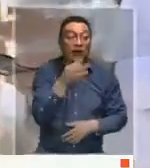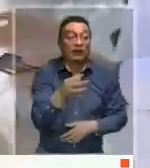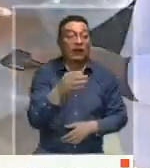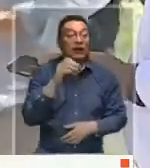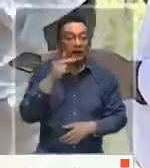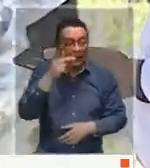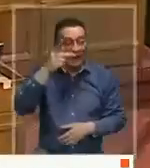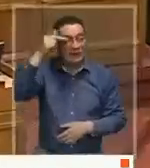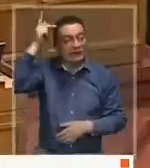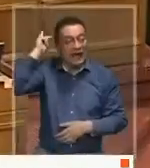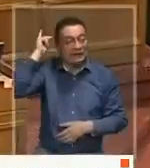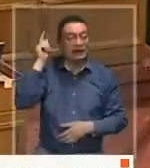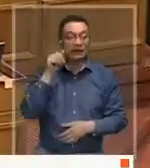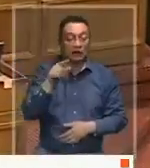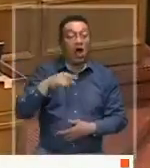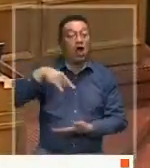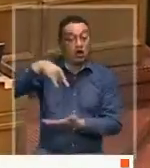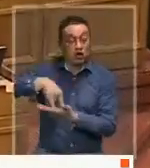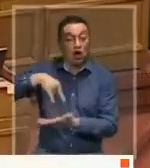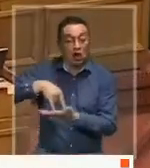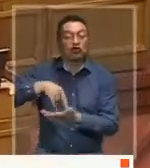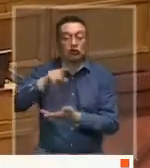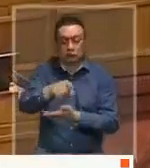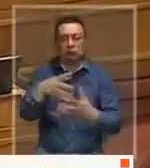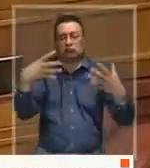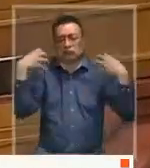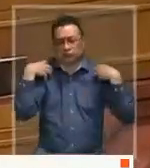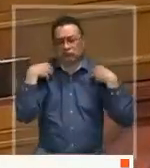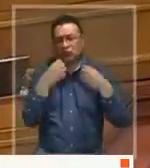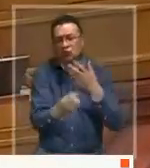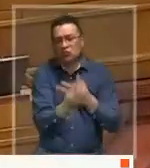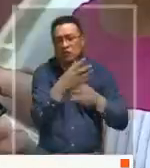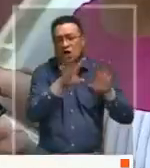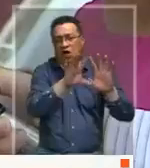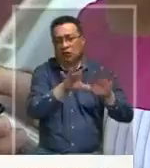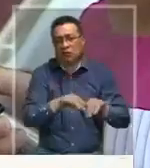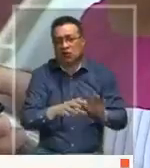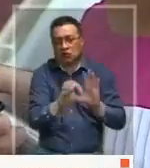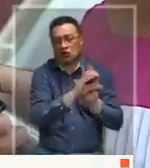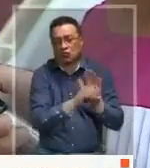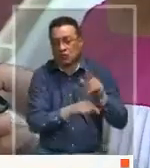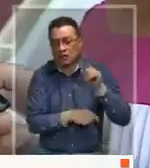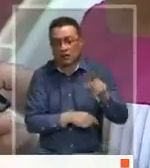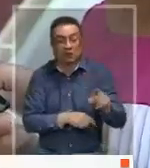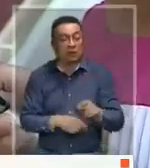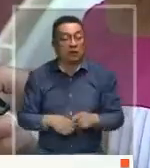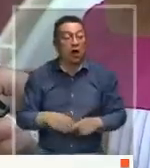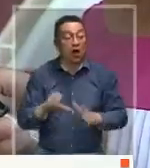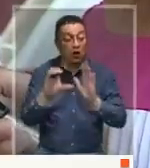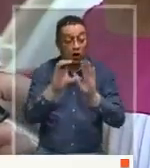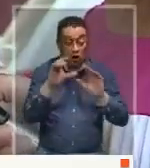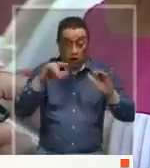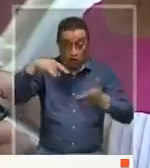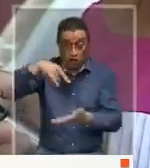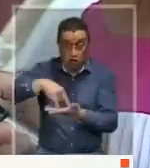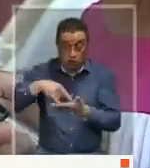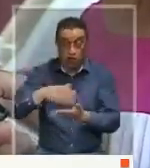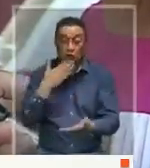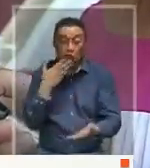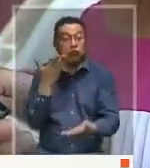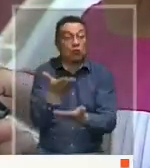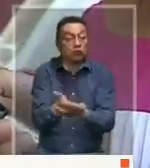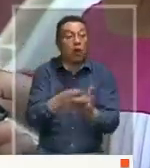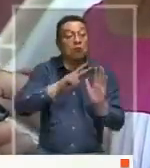Antonio kast que el congreso sea el que redacte una nueva Carta Magna que el congreso proponga la modificaciones que estimen